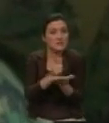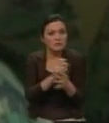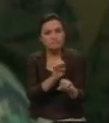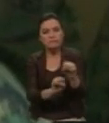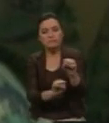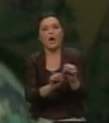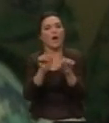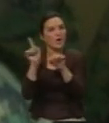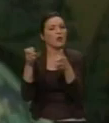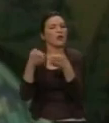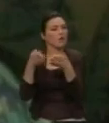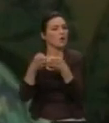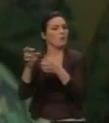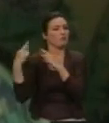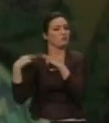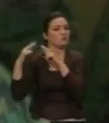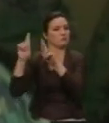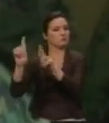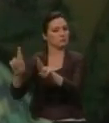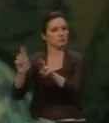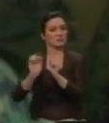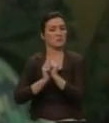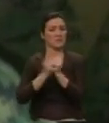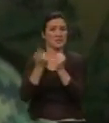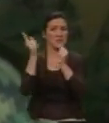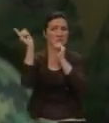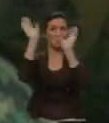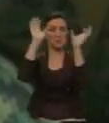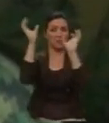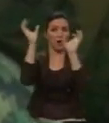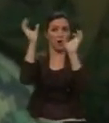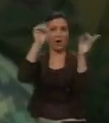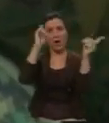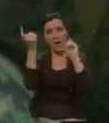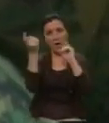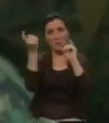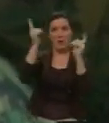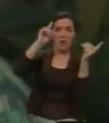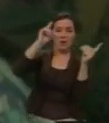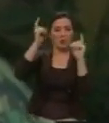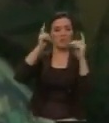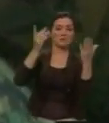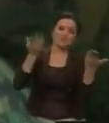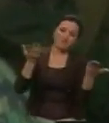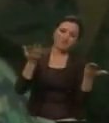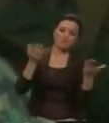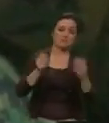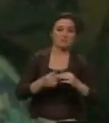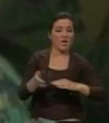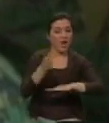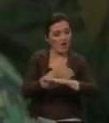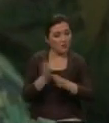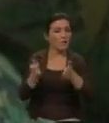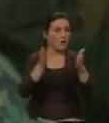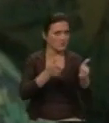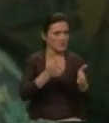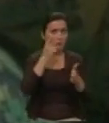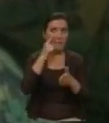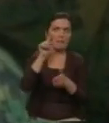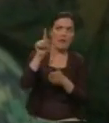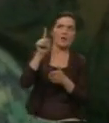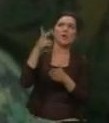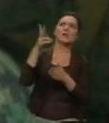que las condiciones siempre estaban intermitentes. Mejoraba y el clima a veces se